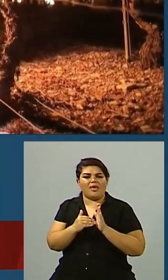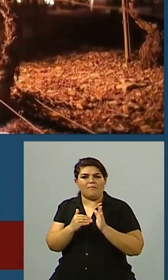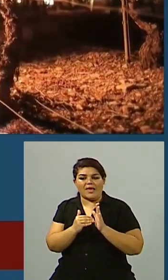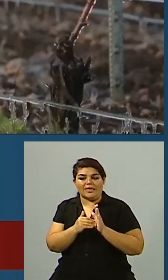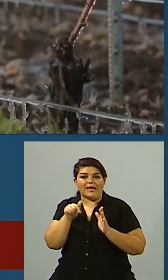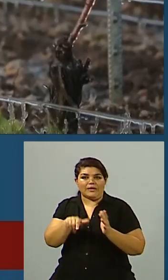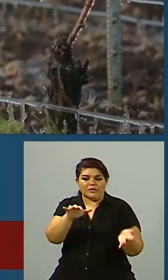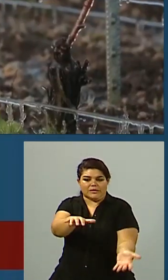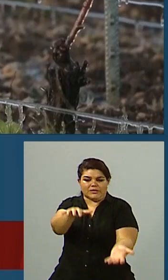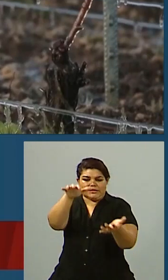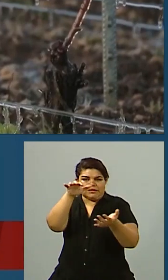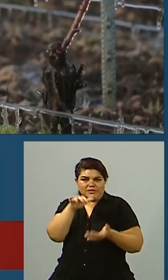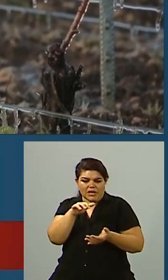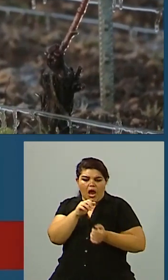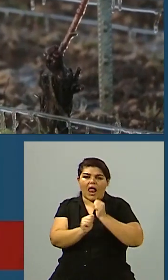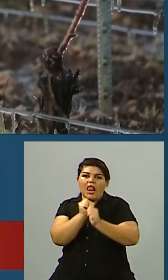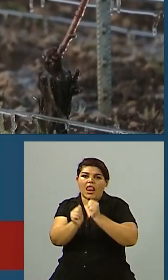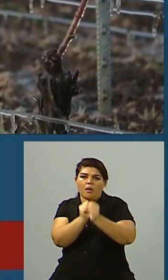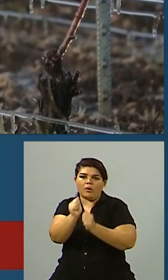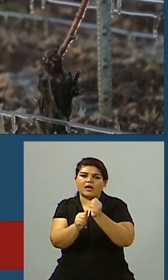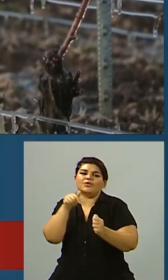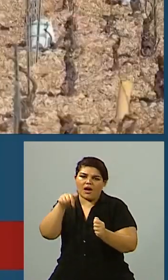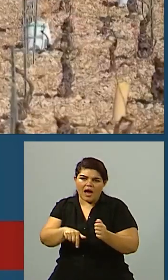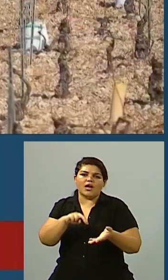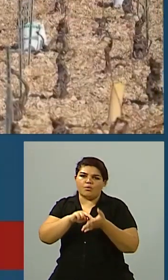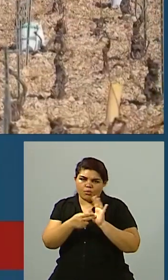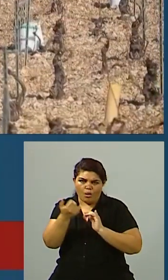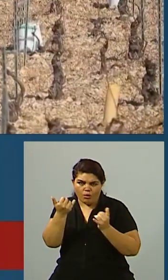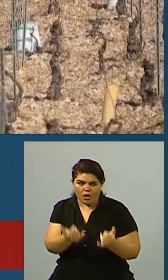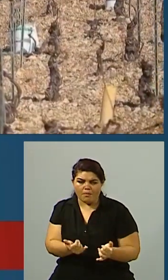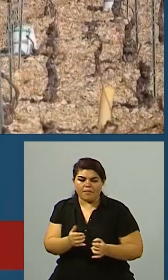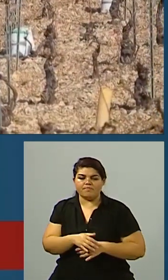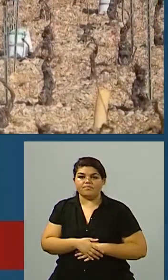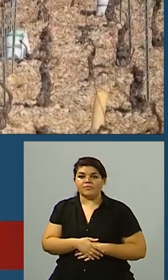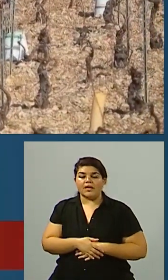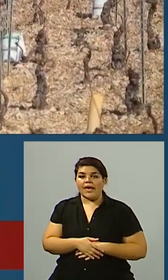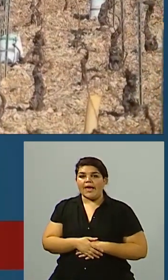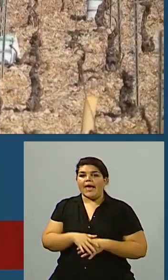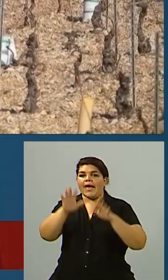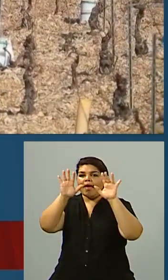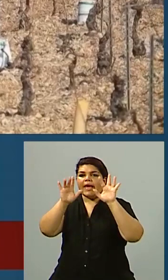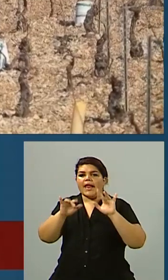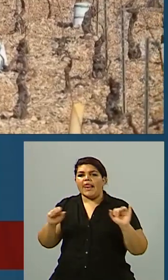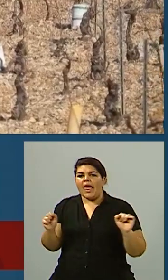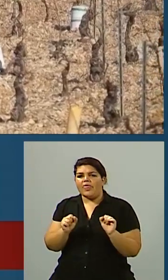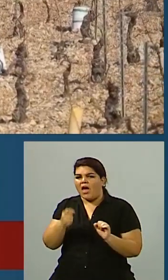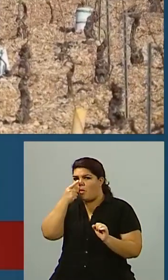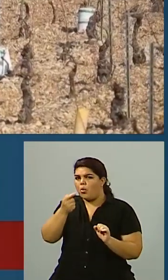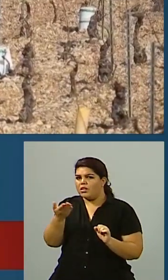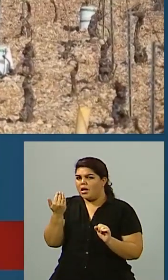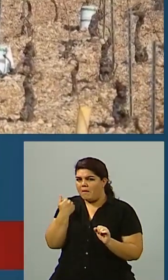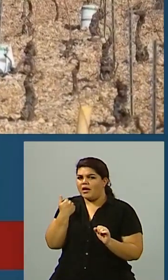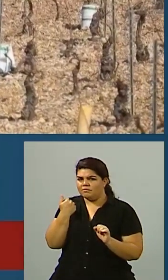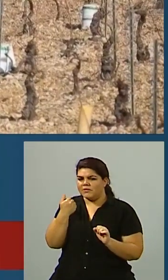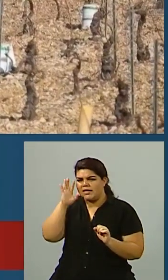el momento en que esa helada se presenta. Esta última, que sabemos que en otros lugares de la provincia ha sido severa, si bien